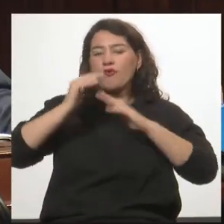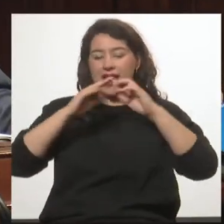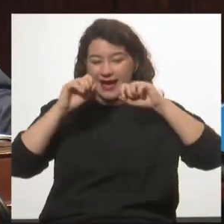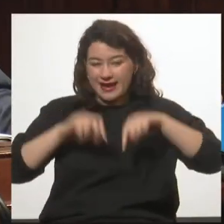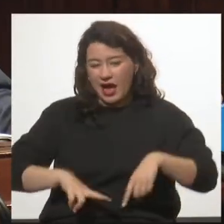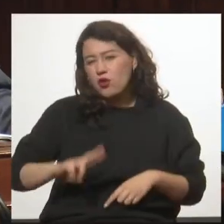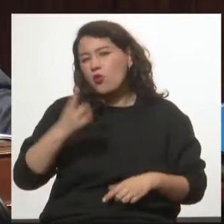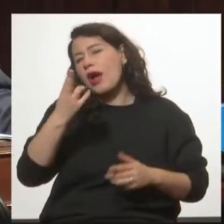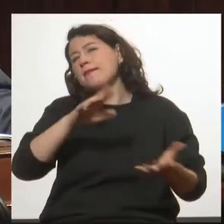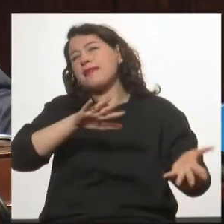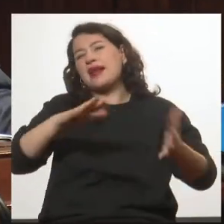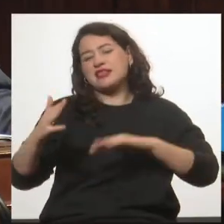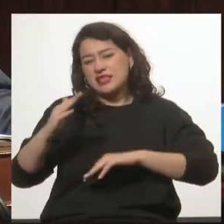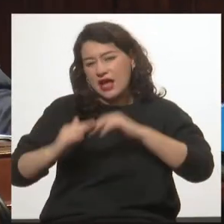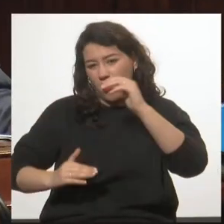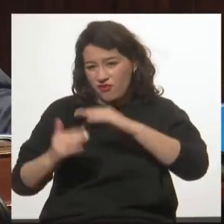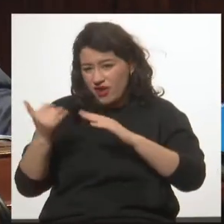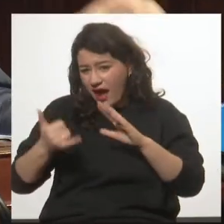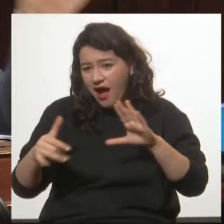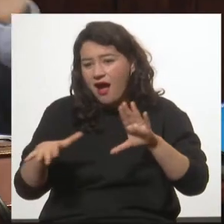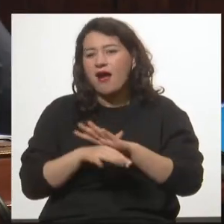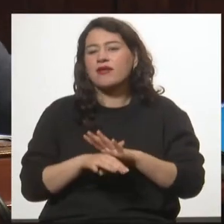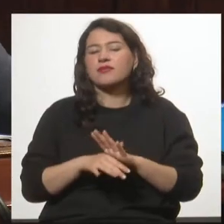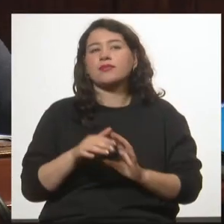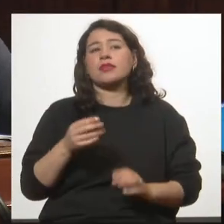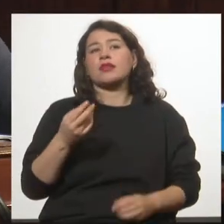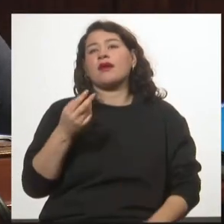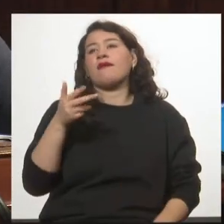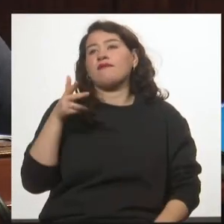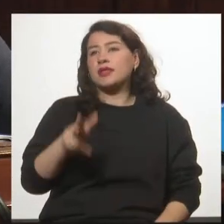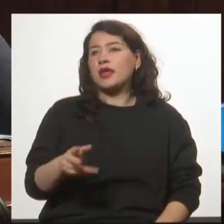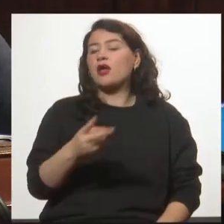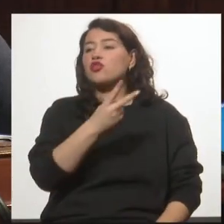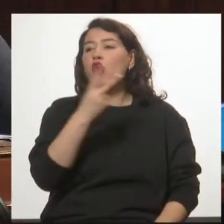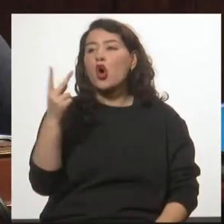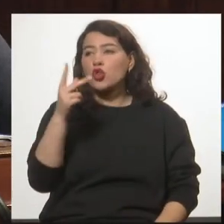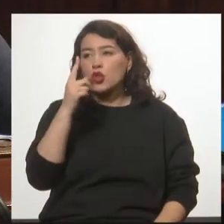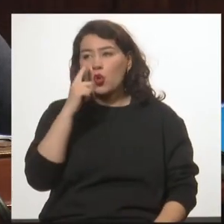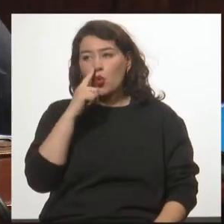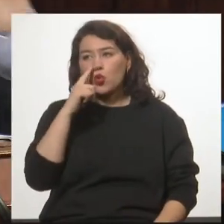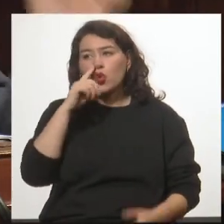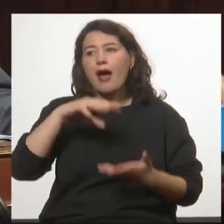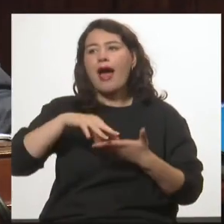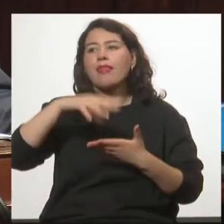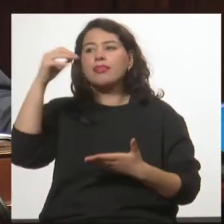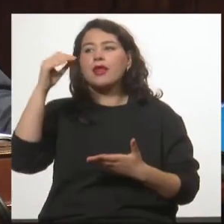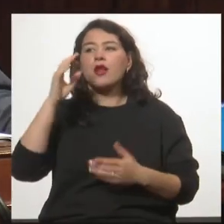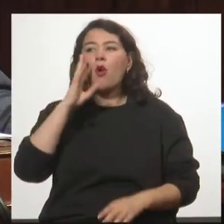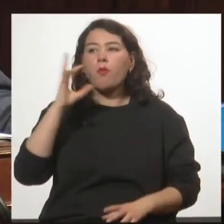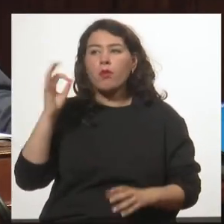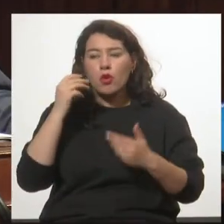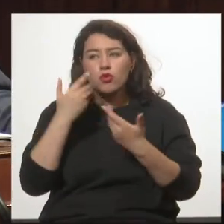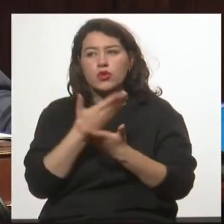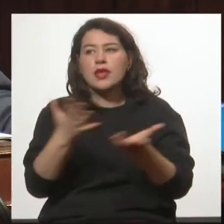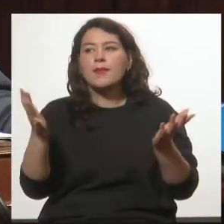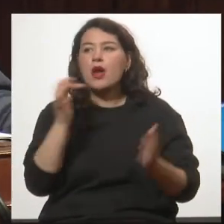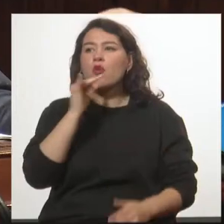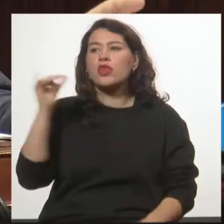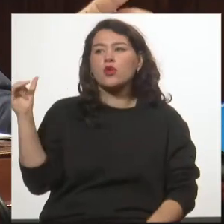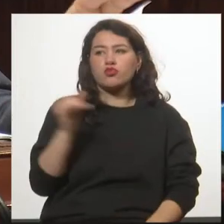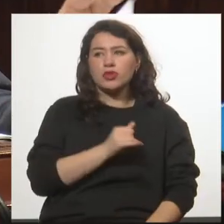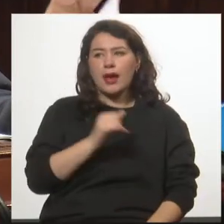características con fecha 2 de junio ante el anuncio que dejaba abierta la posibilidad de presentar una denuncia penal